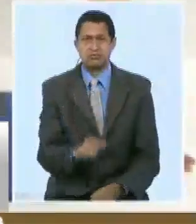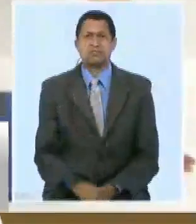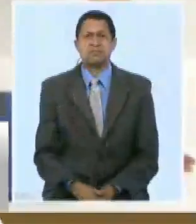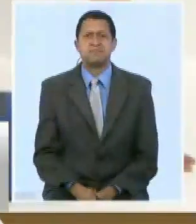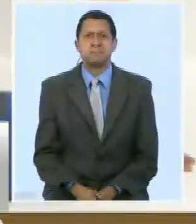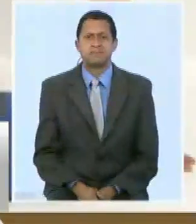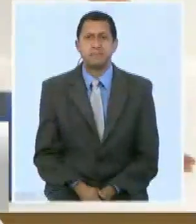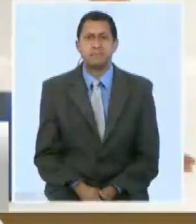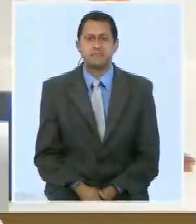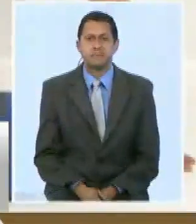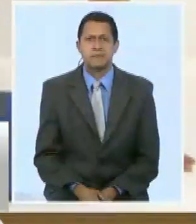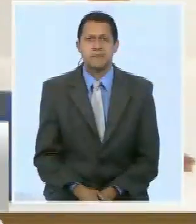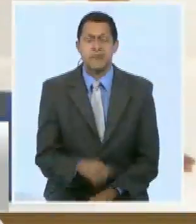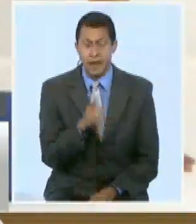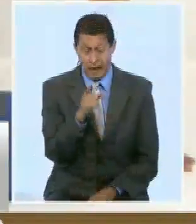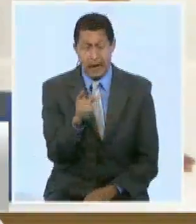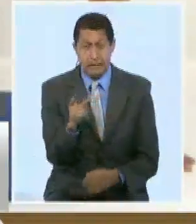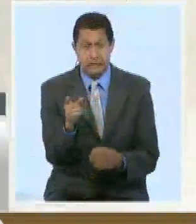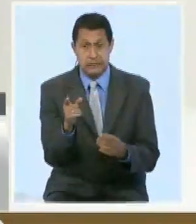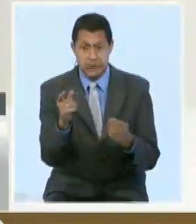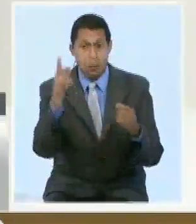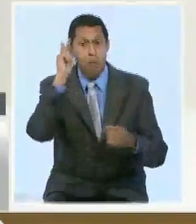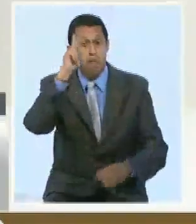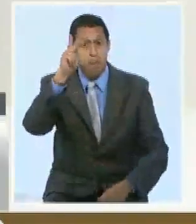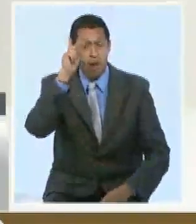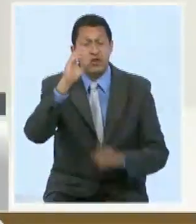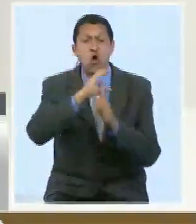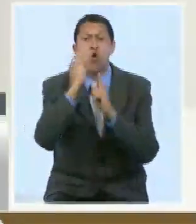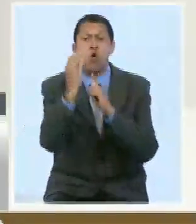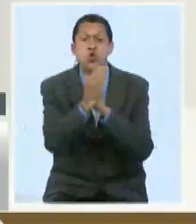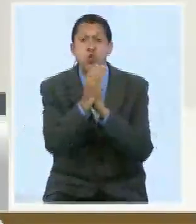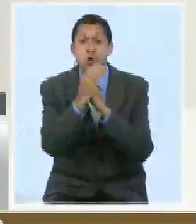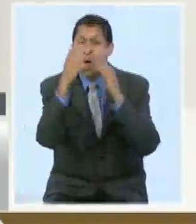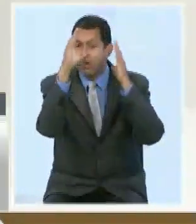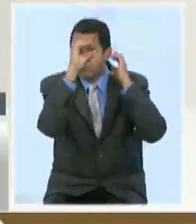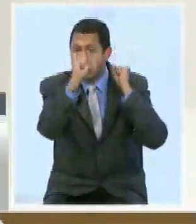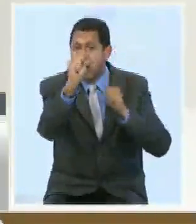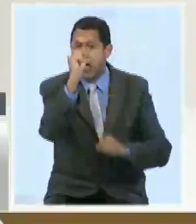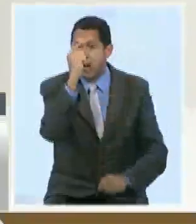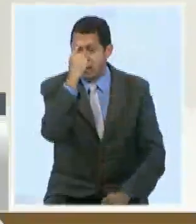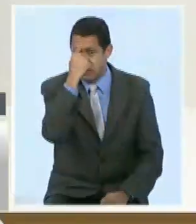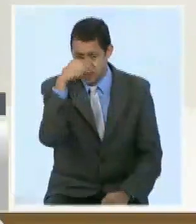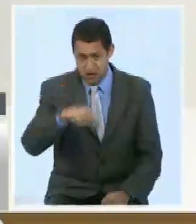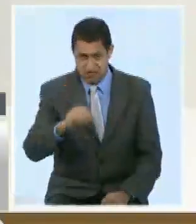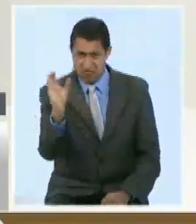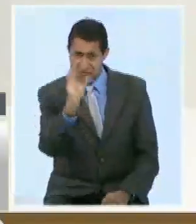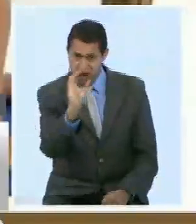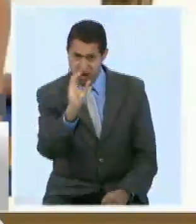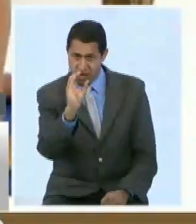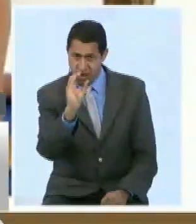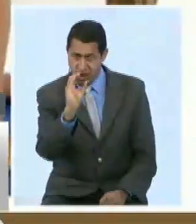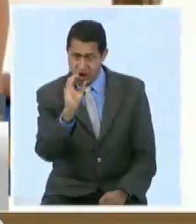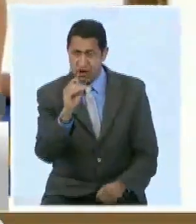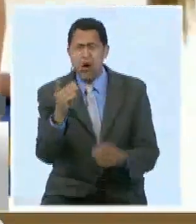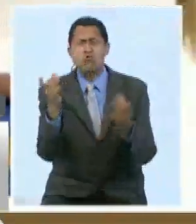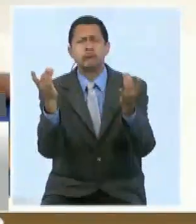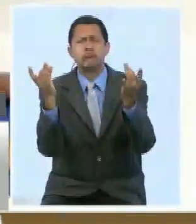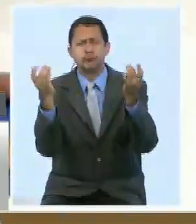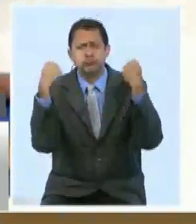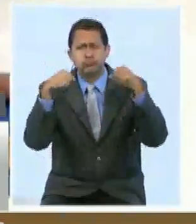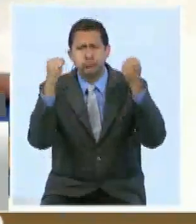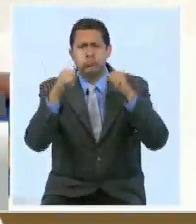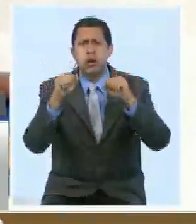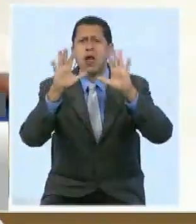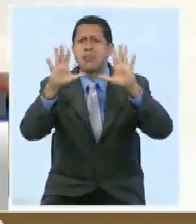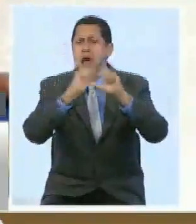durante la actividad un profesor de cultura de la embajada de la india en caracas ofrecerá una sesión de yoga a partir de